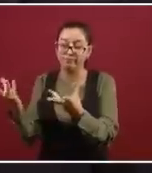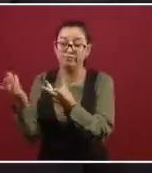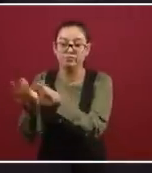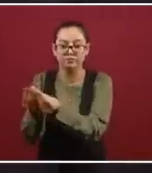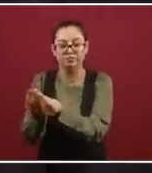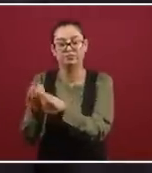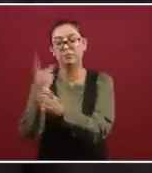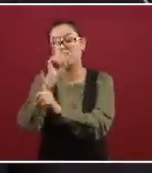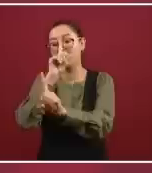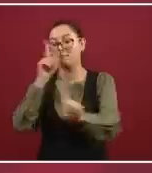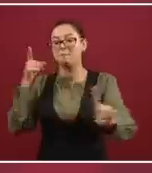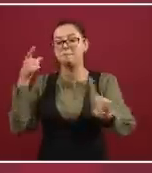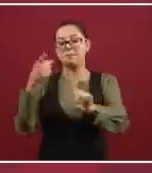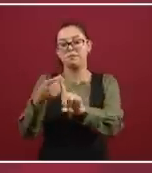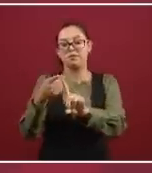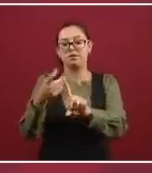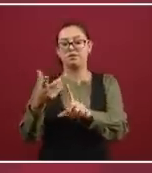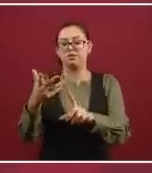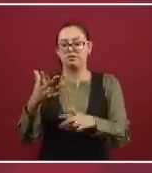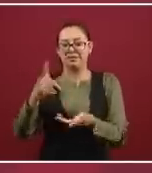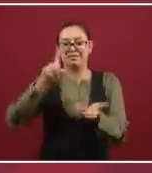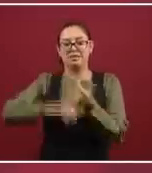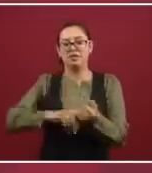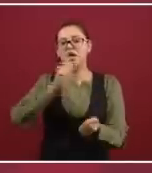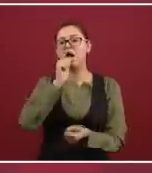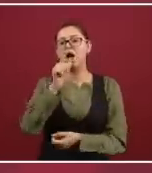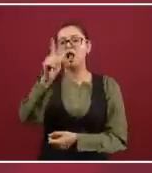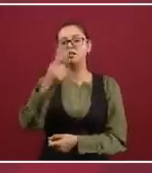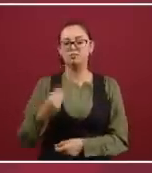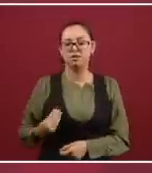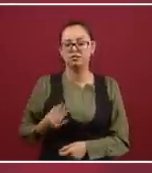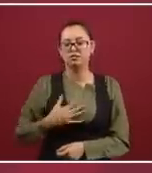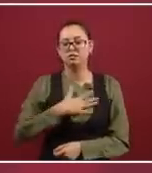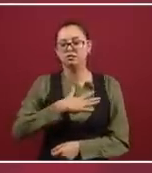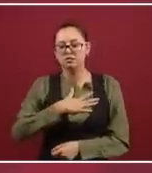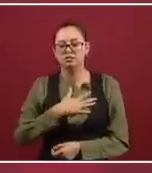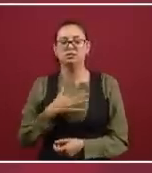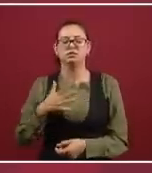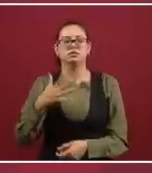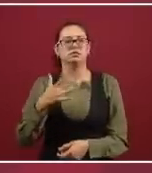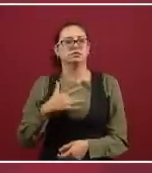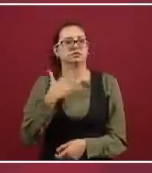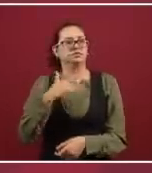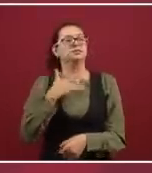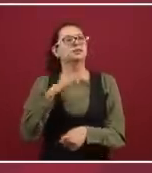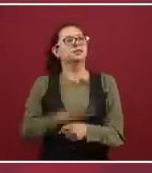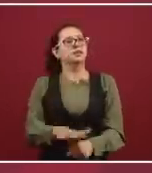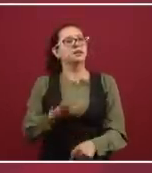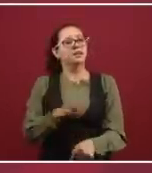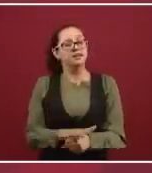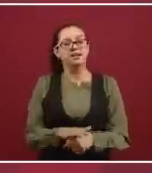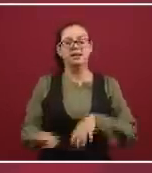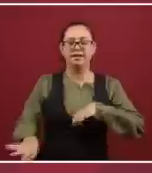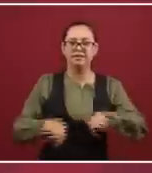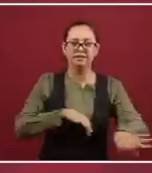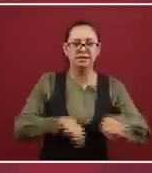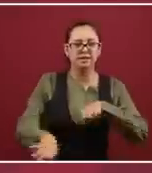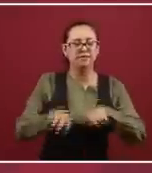destinado al bienestar del alma, el empleo a los jóvenes, el